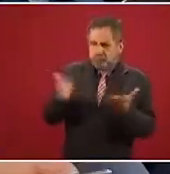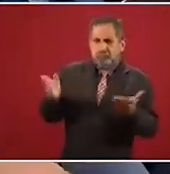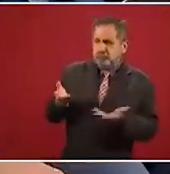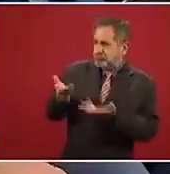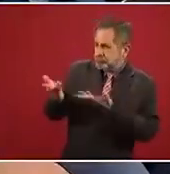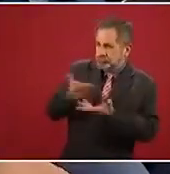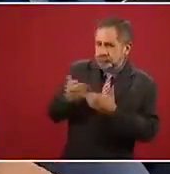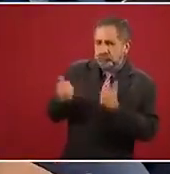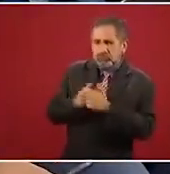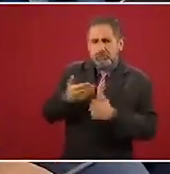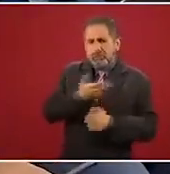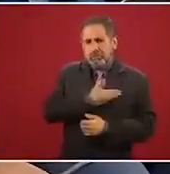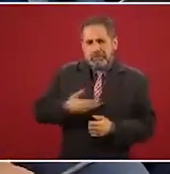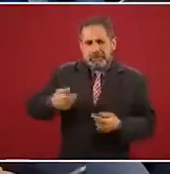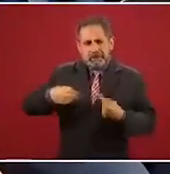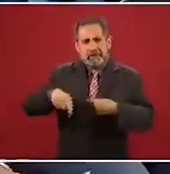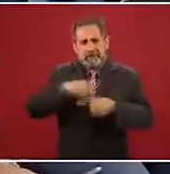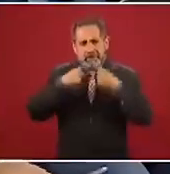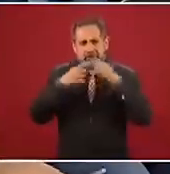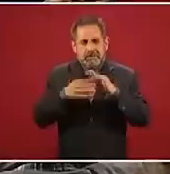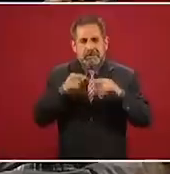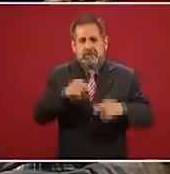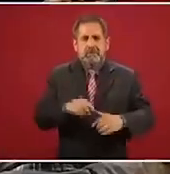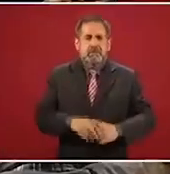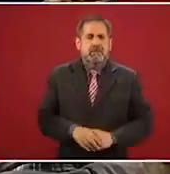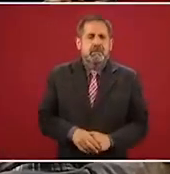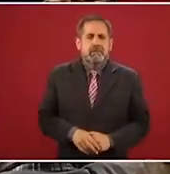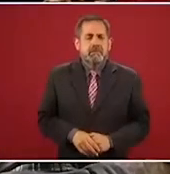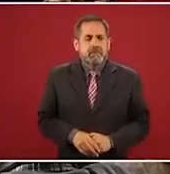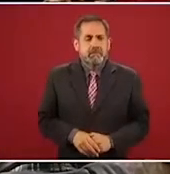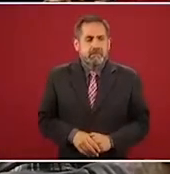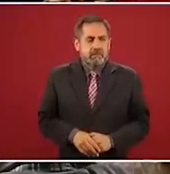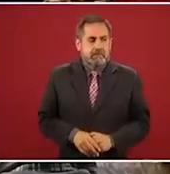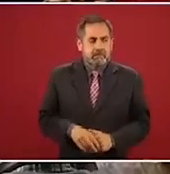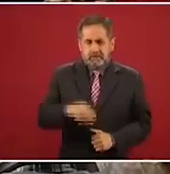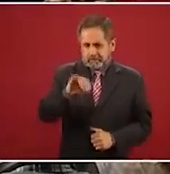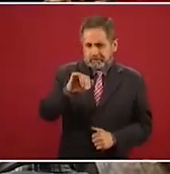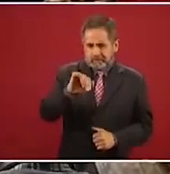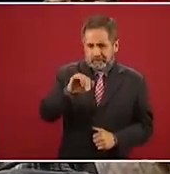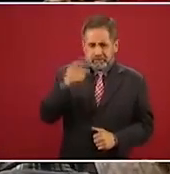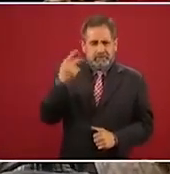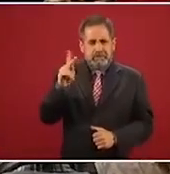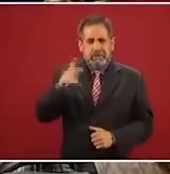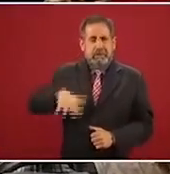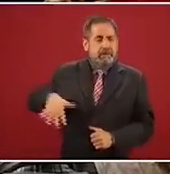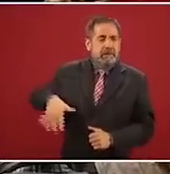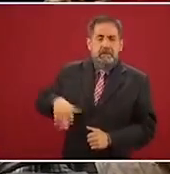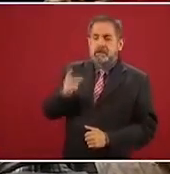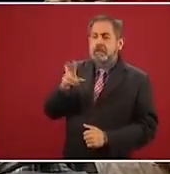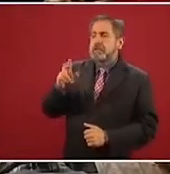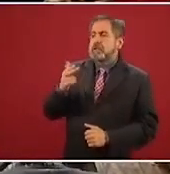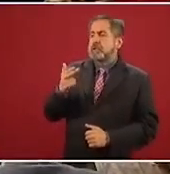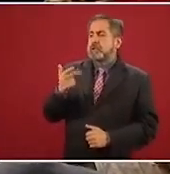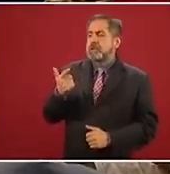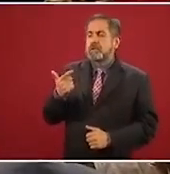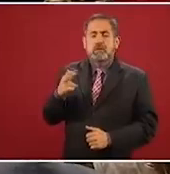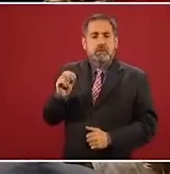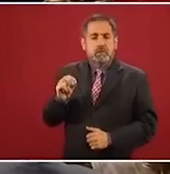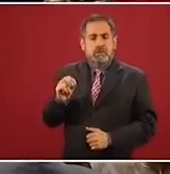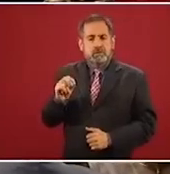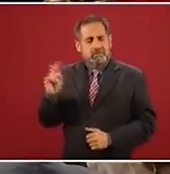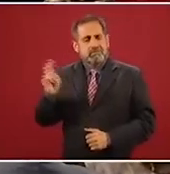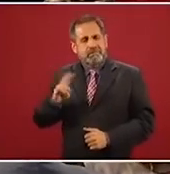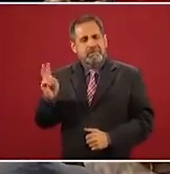o a platicar con los empresarios para que haya esta inversión. Pero lo que aquí comentó el doctor Hugo es cierto,